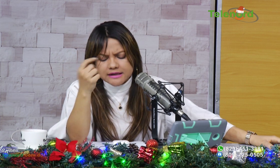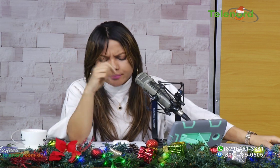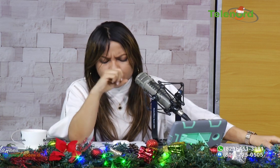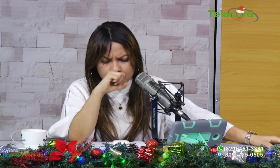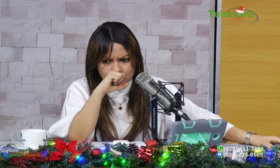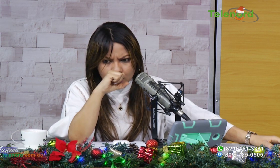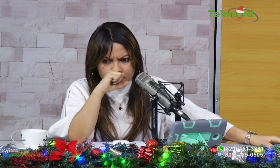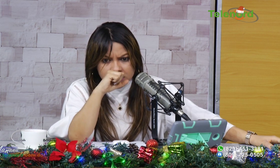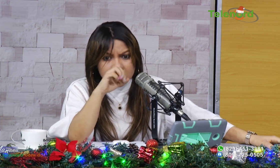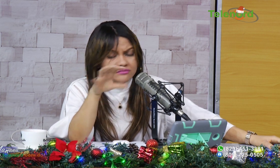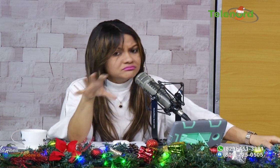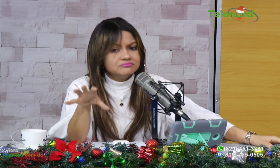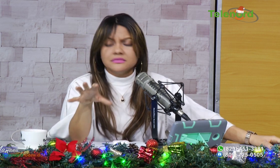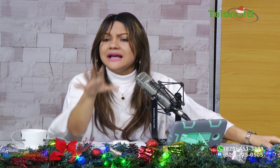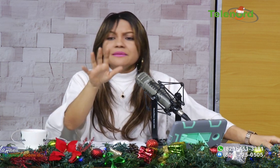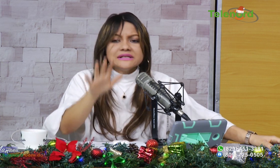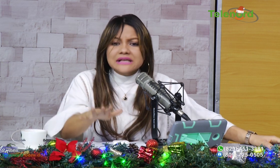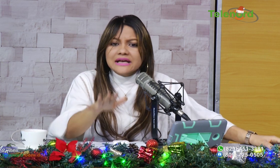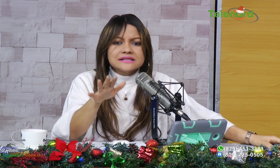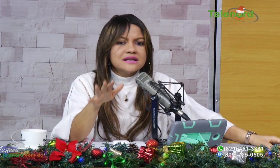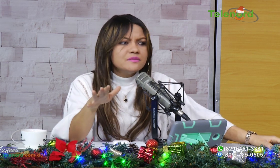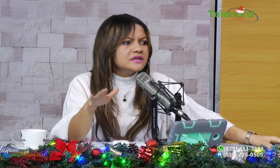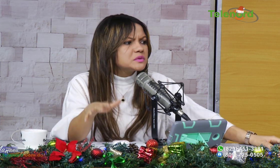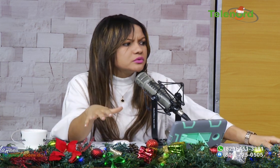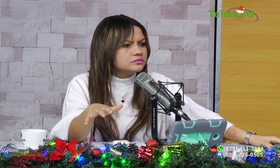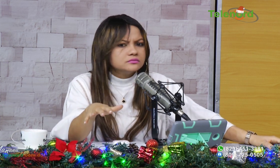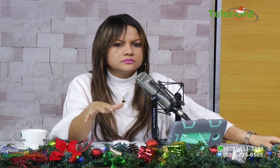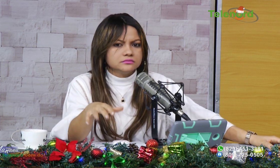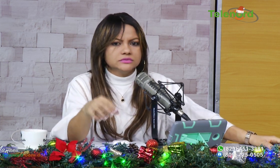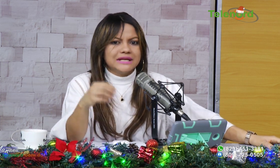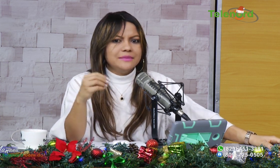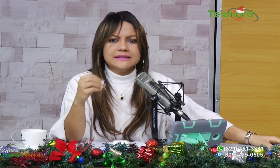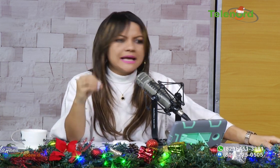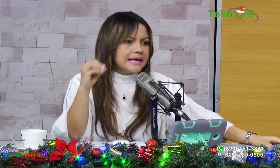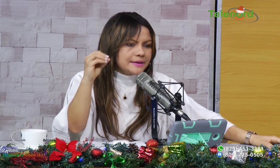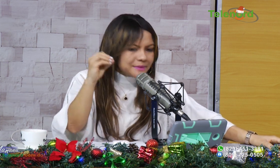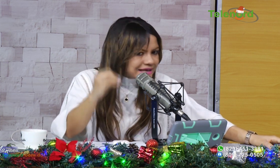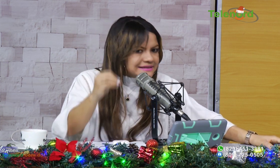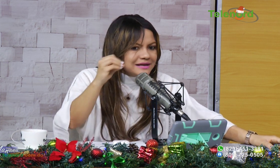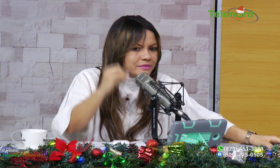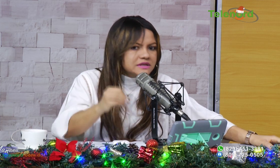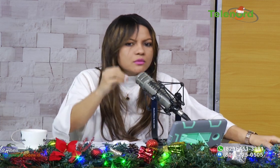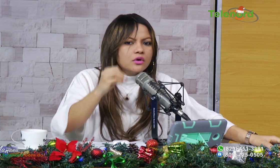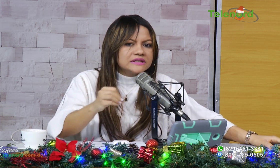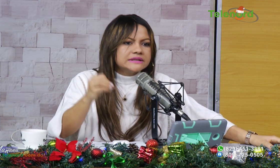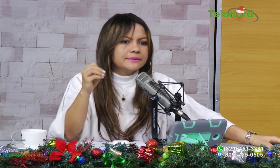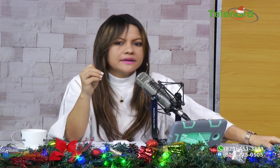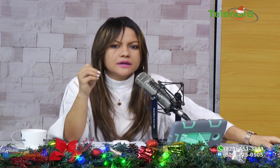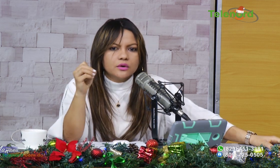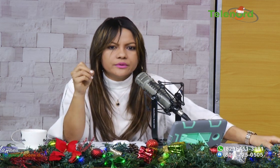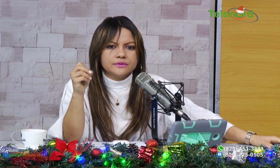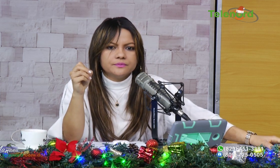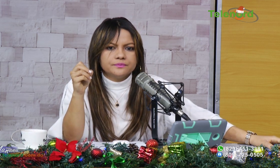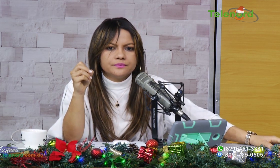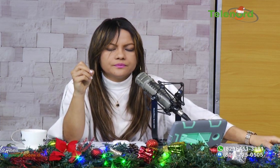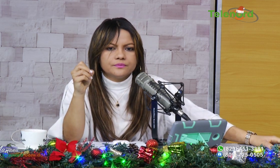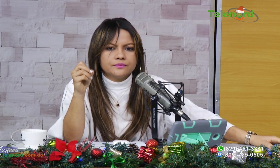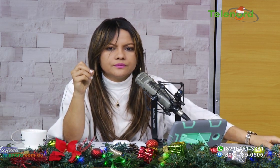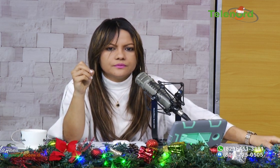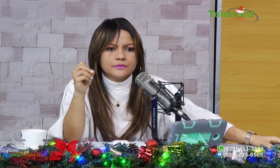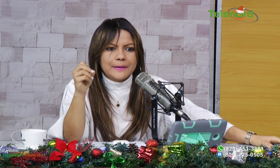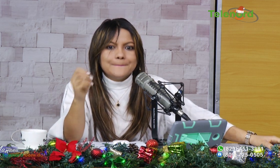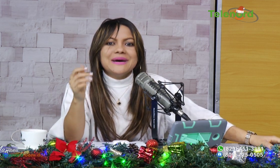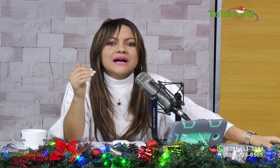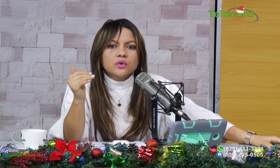ante esas variantes y el propio Covite el mismo mensaje es el mismo con este tema del